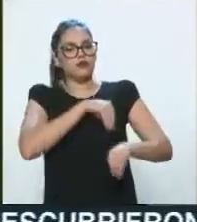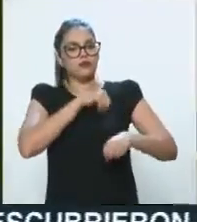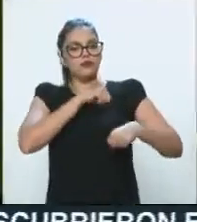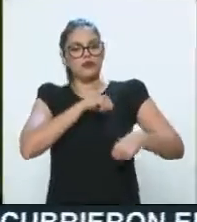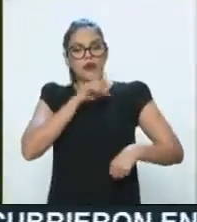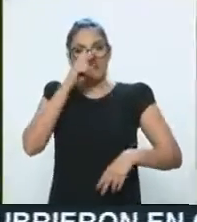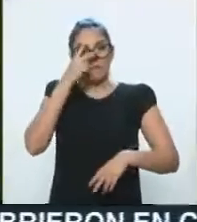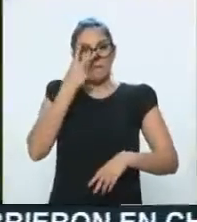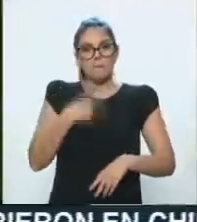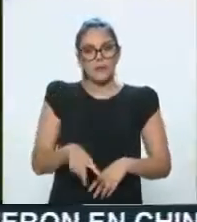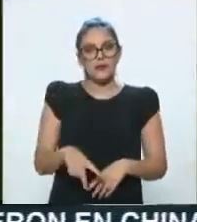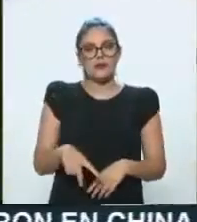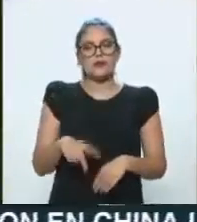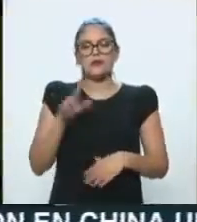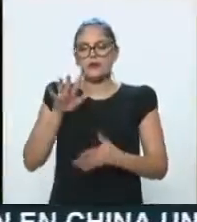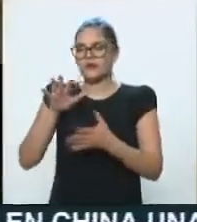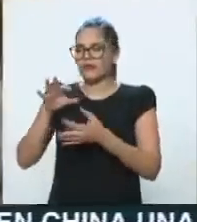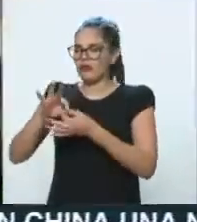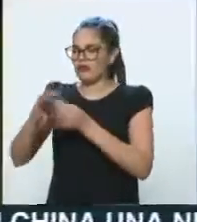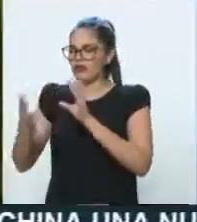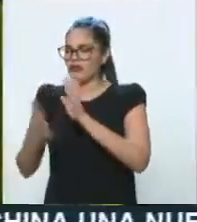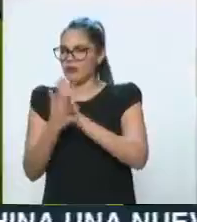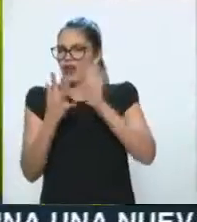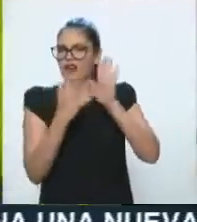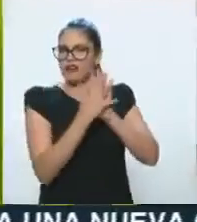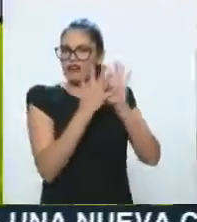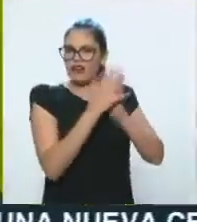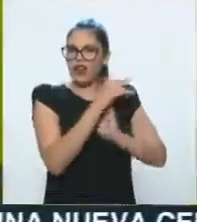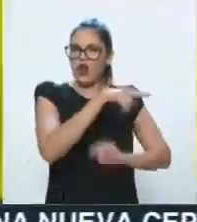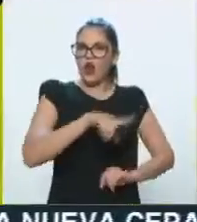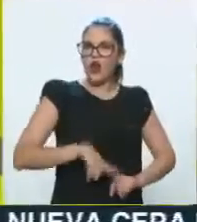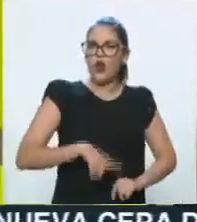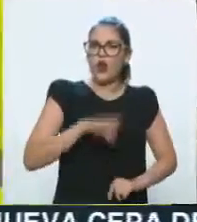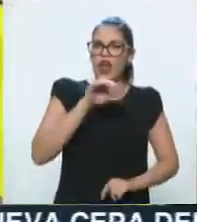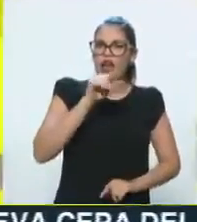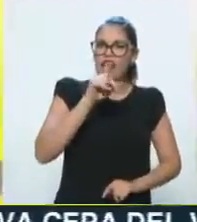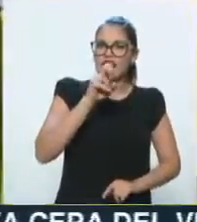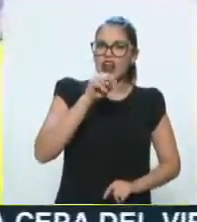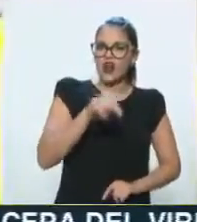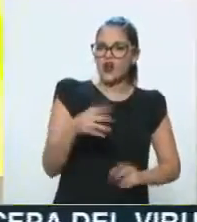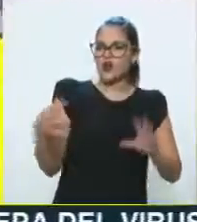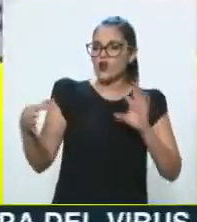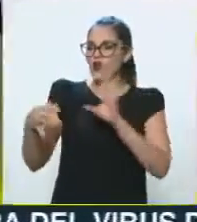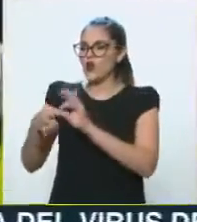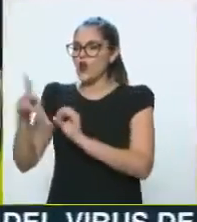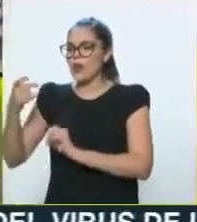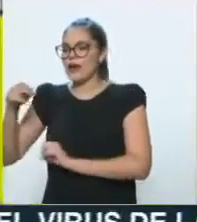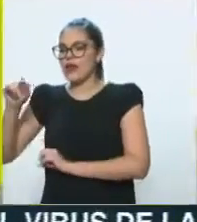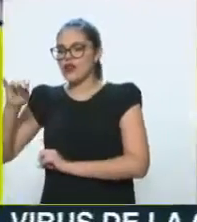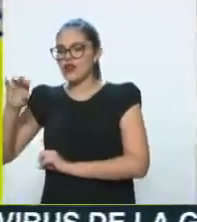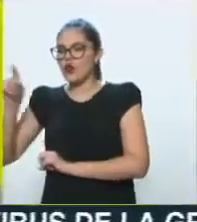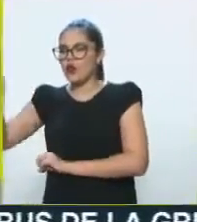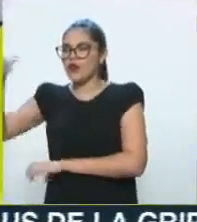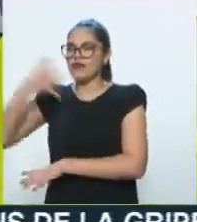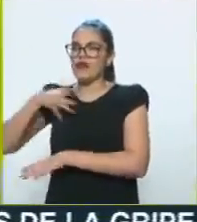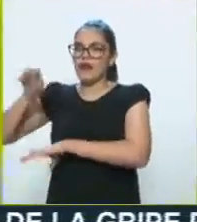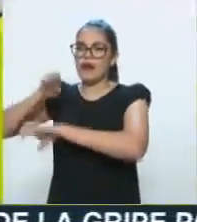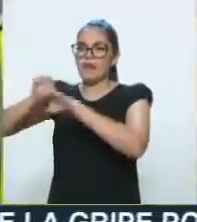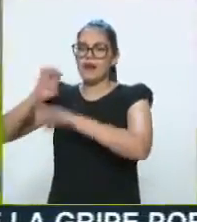fue esta complicidad que hubo entre los gobiernos de calderón y de peña nieto con las empresas españolas